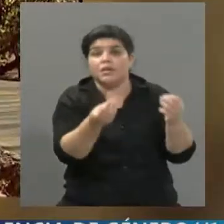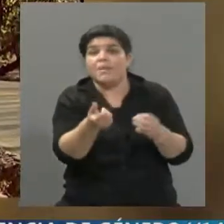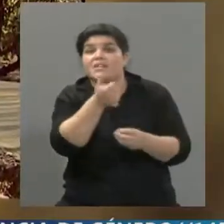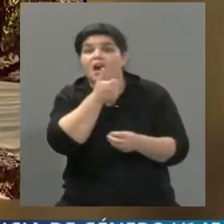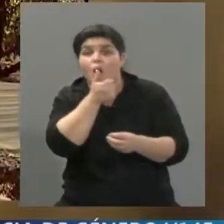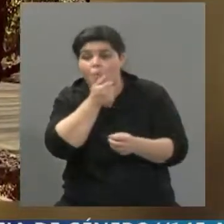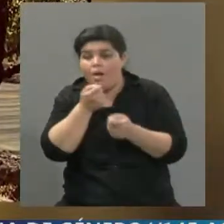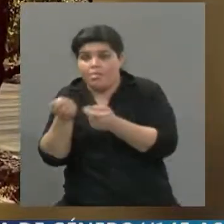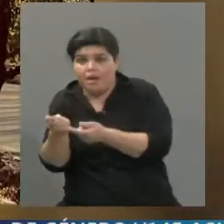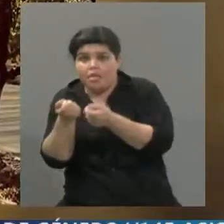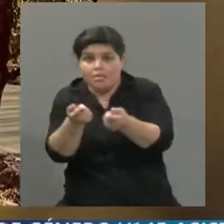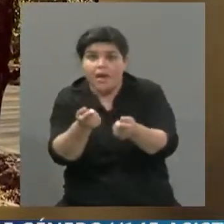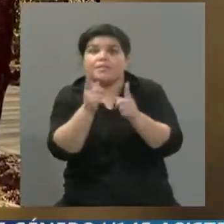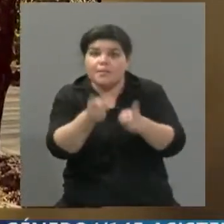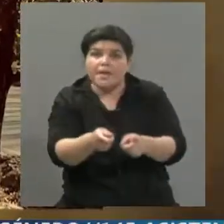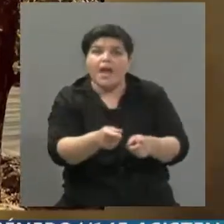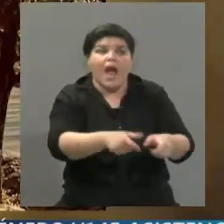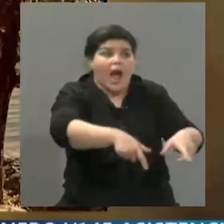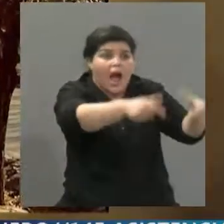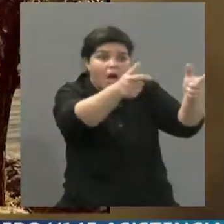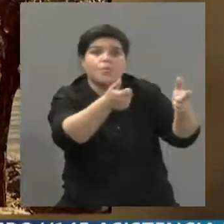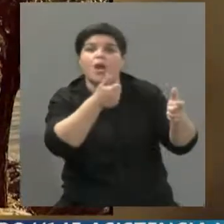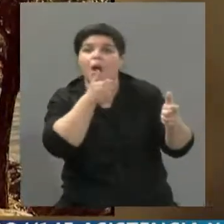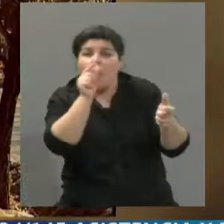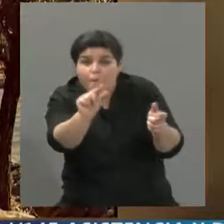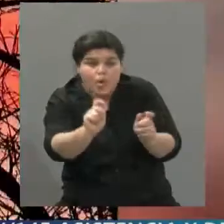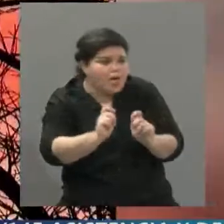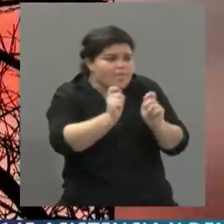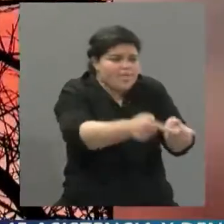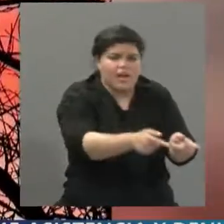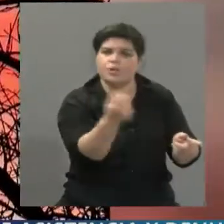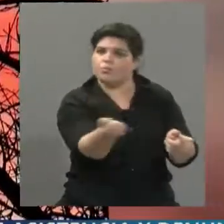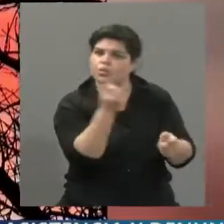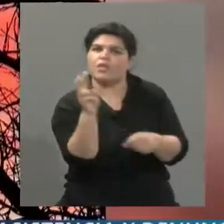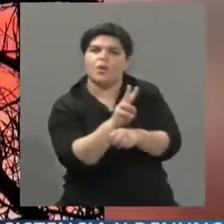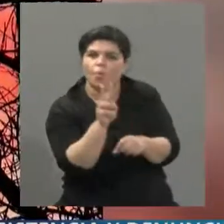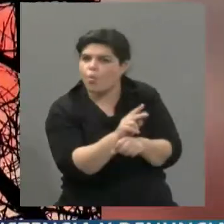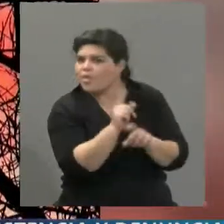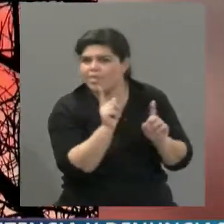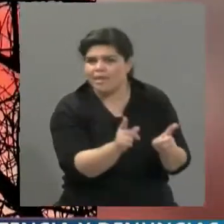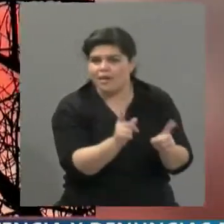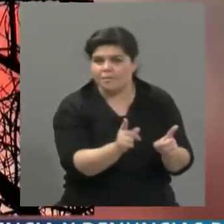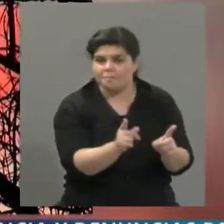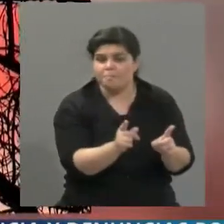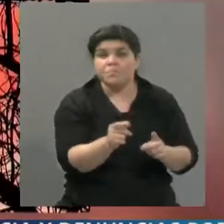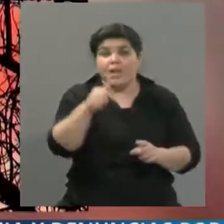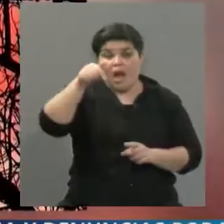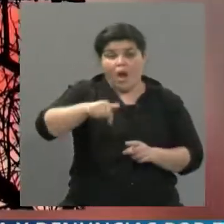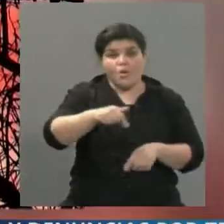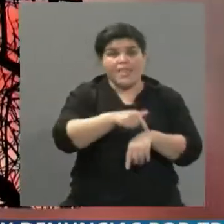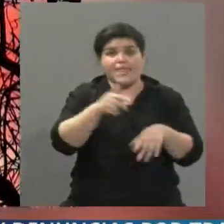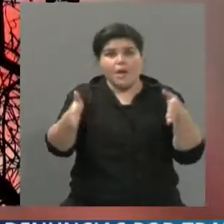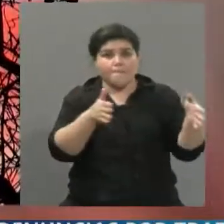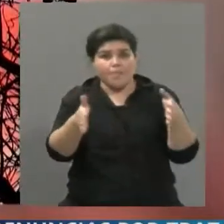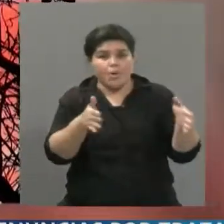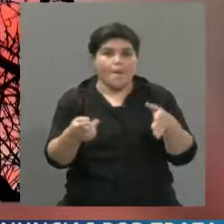llegue al árbol, cosa que no se está haciendo. Por ejemplo, los municipios en esta época, todos los municipios hacen